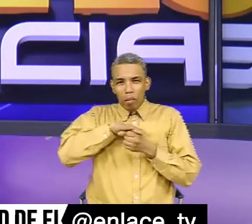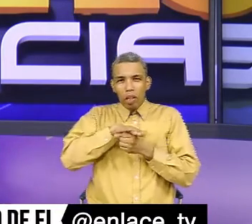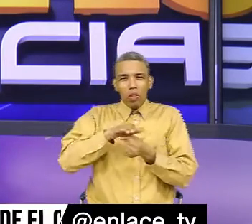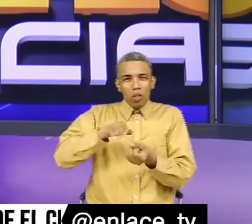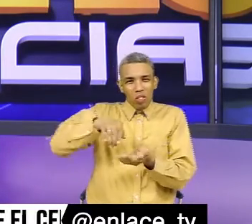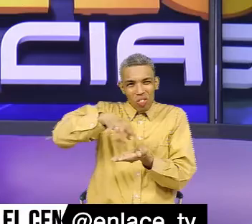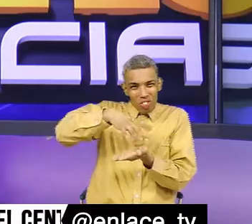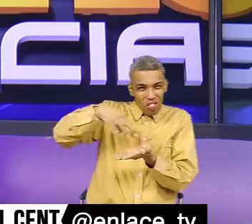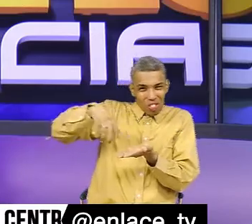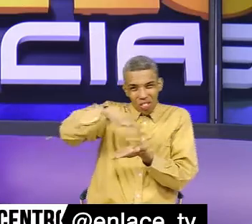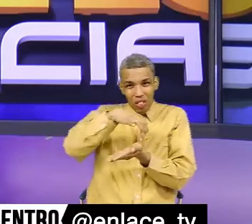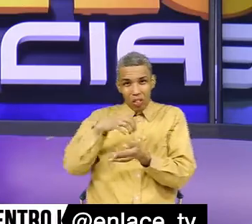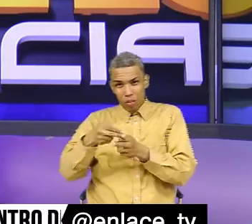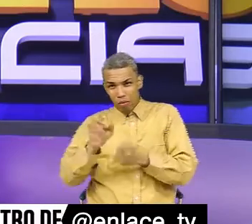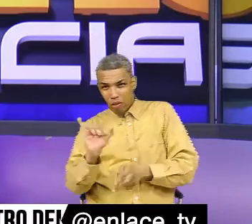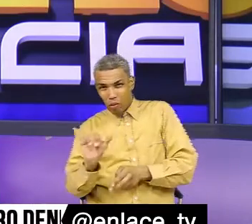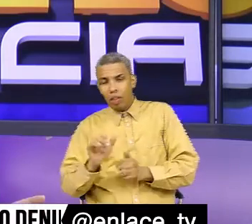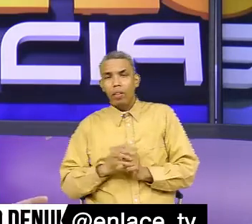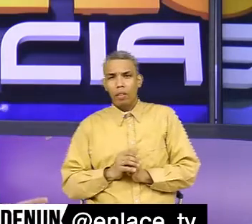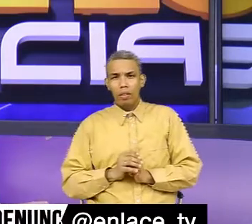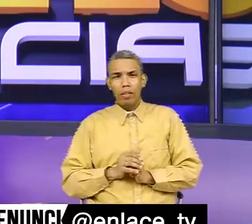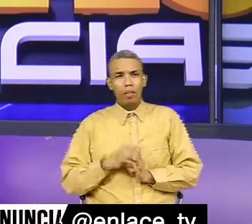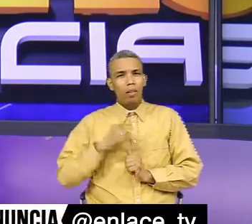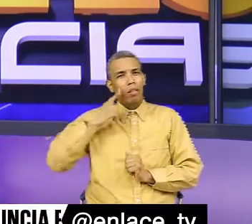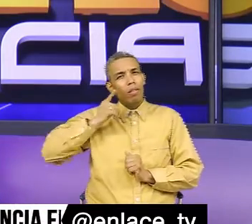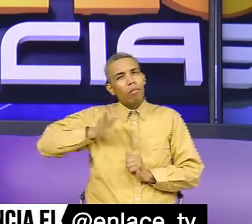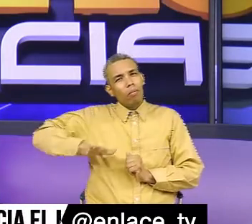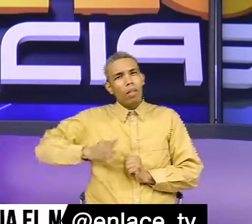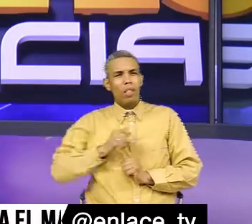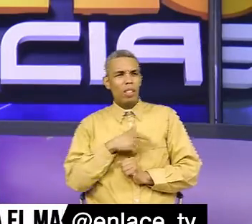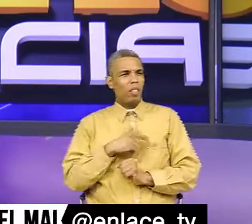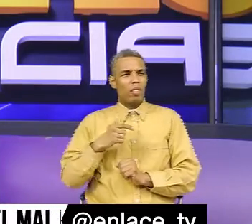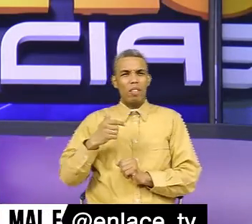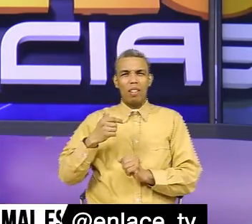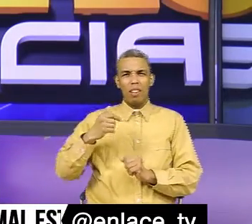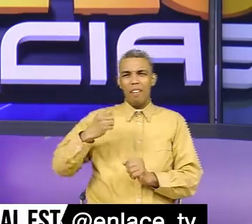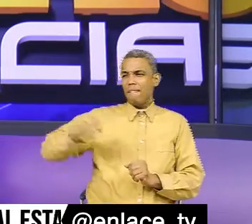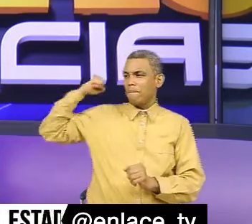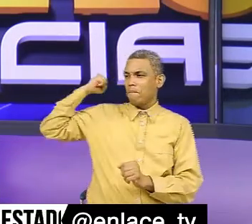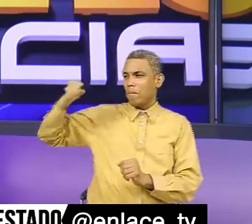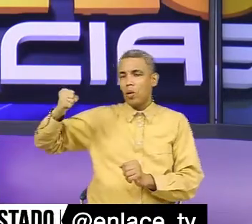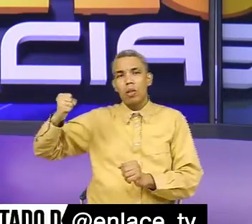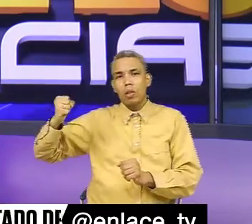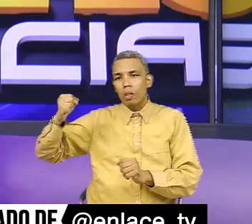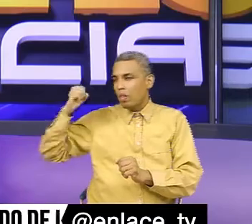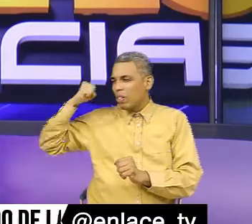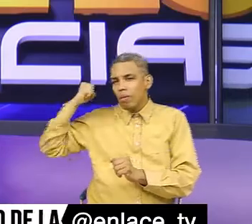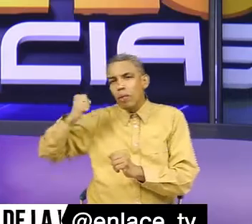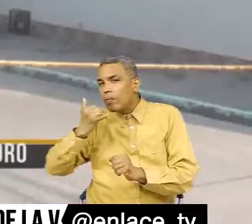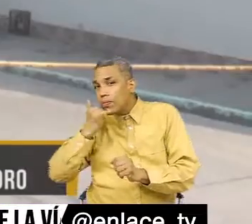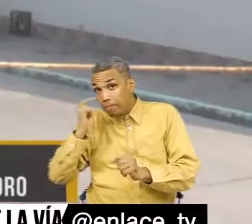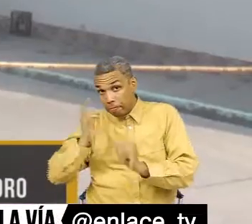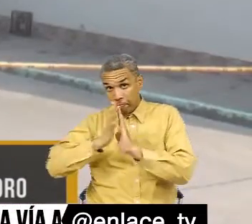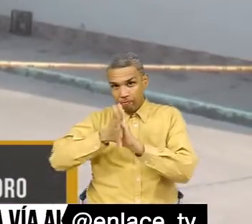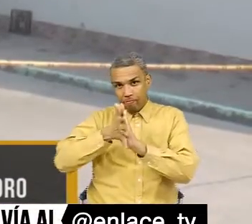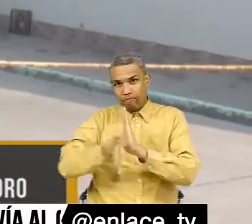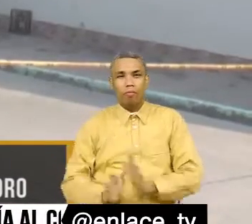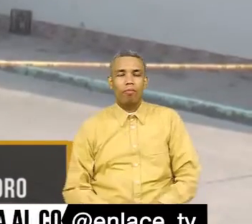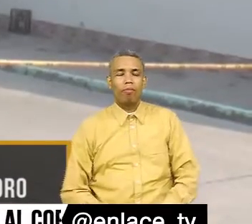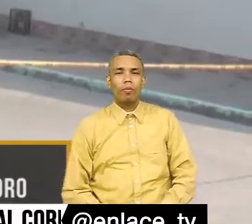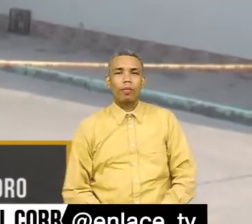al parecer un joven atacó a otro que resultó ser su padrastro. Por este hecho hubo varias personas detenidas. Un nuevo hecho violento